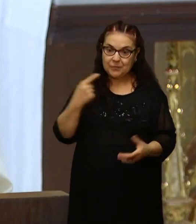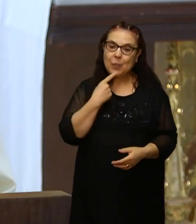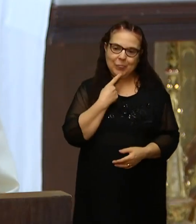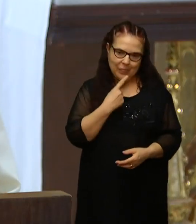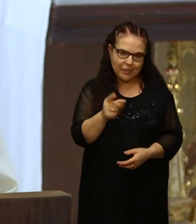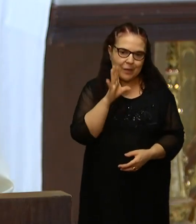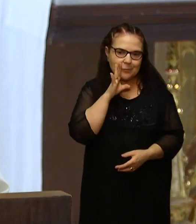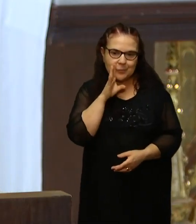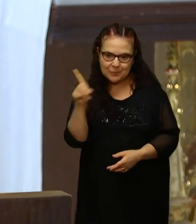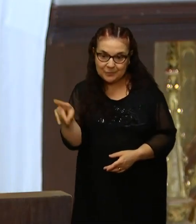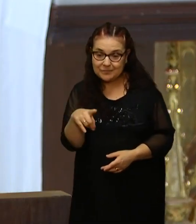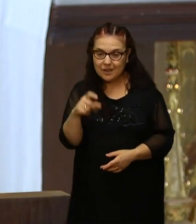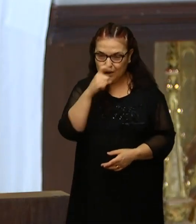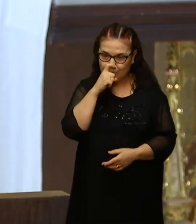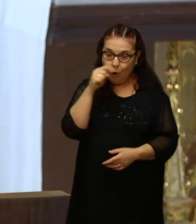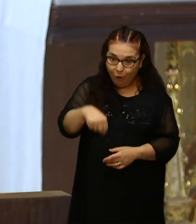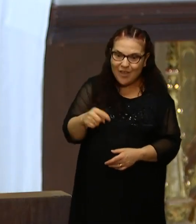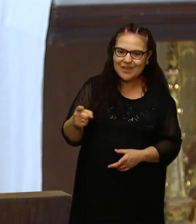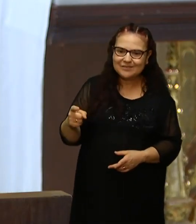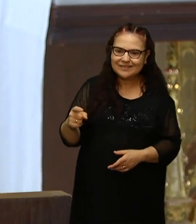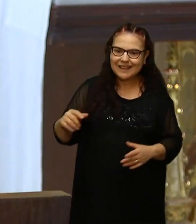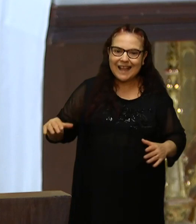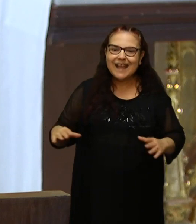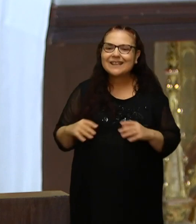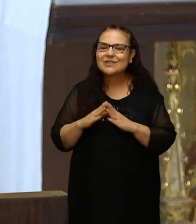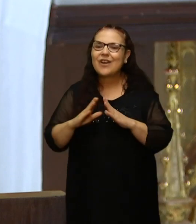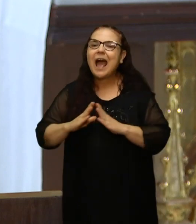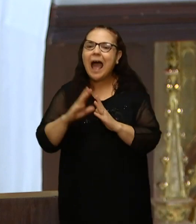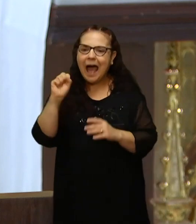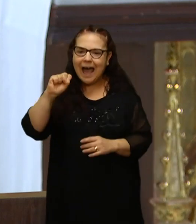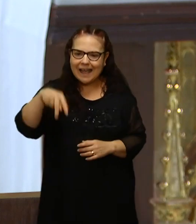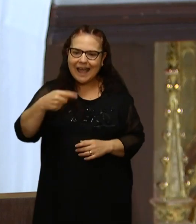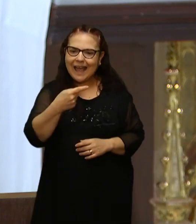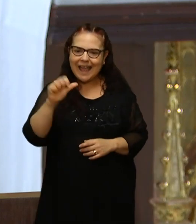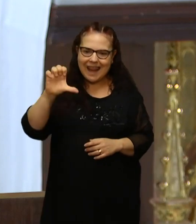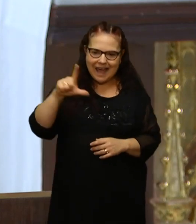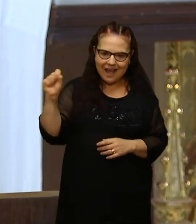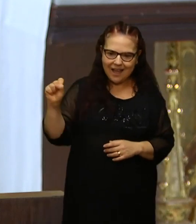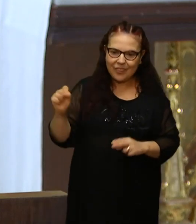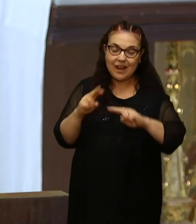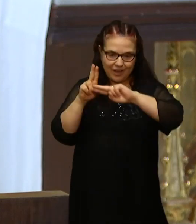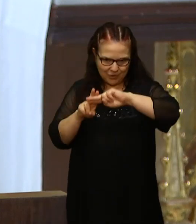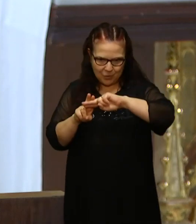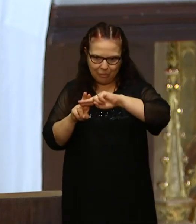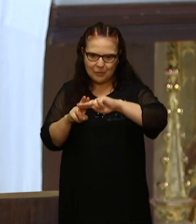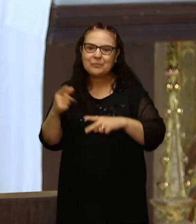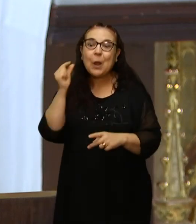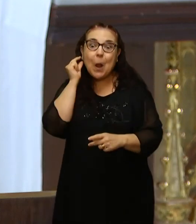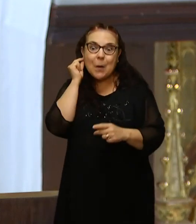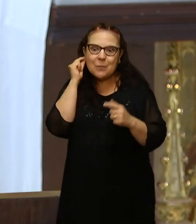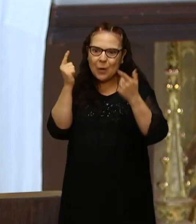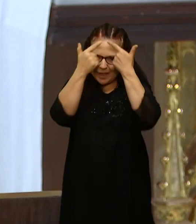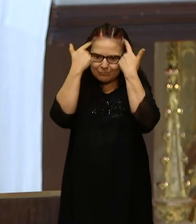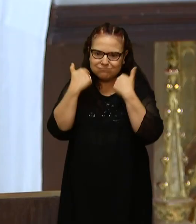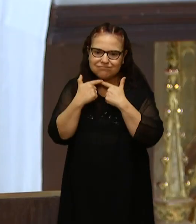principio, recordamos hoy a Sor Ángela de la Cruz, una mujer que en